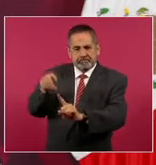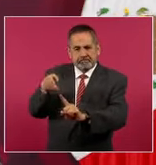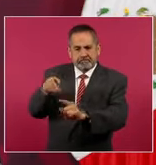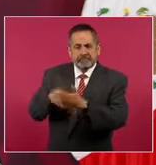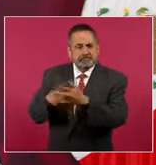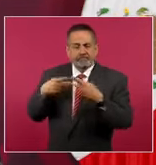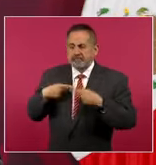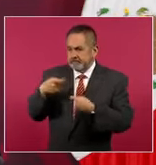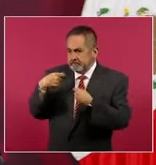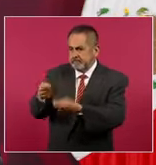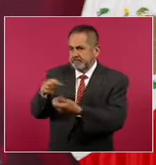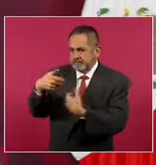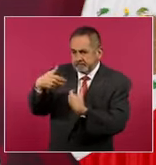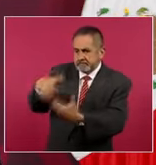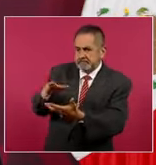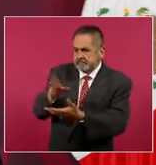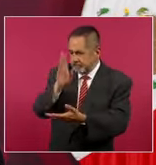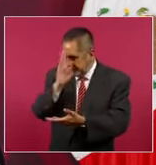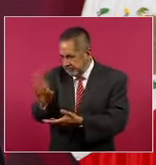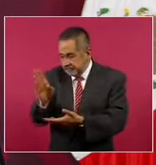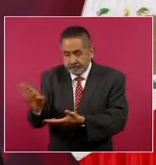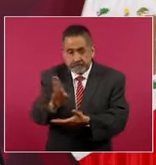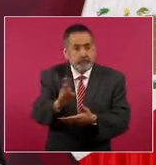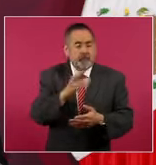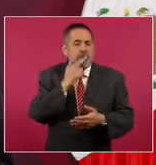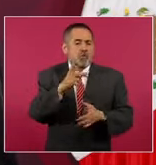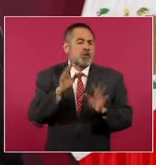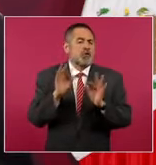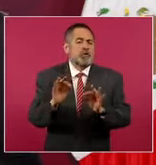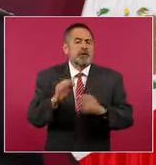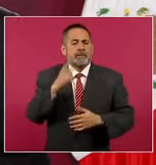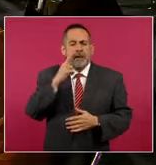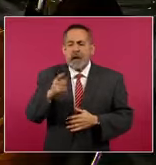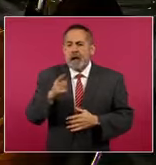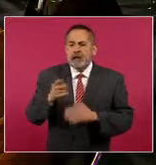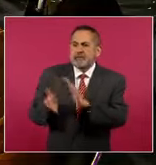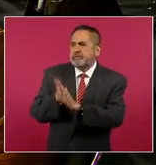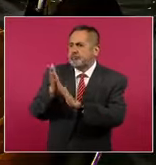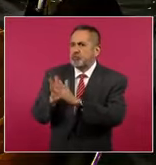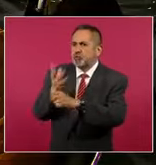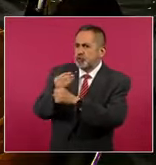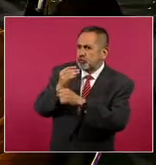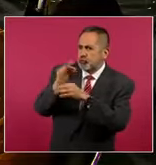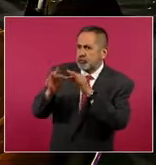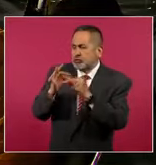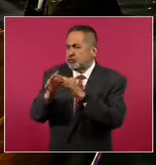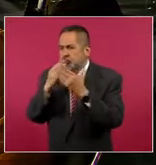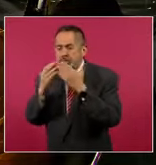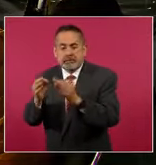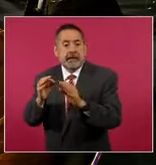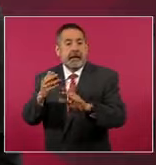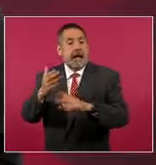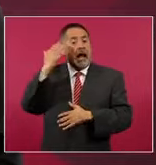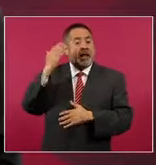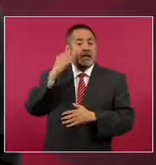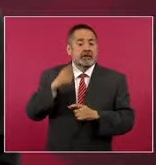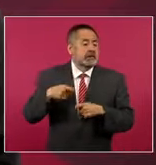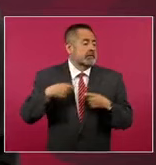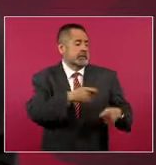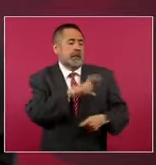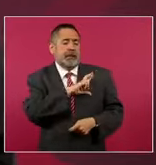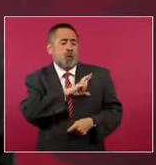y se está usando para obras de infraestructura que antes se concesionaban,